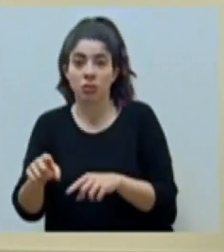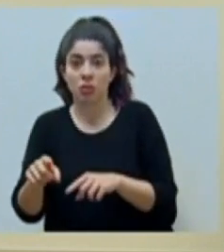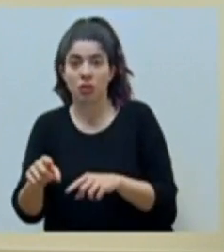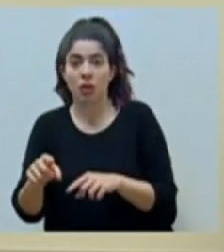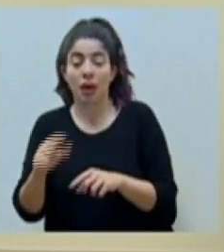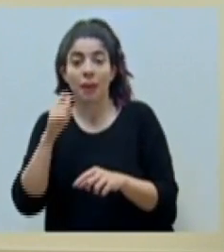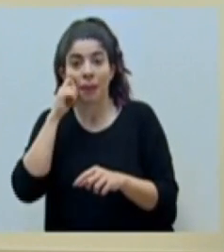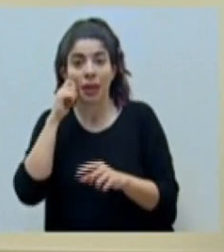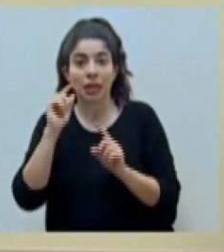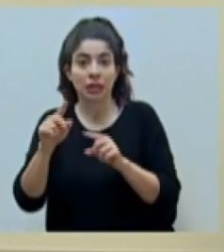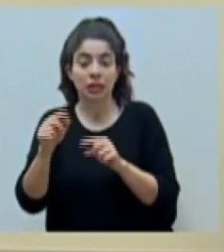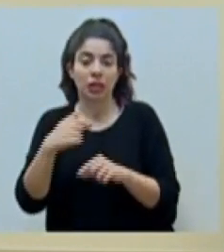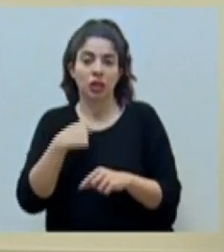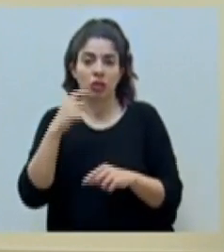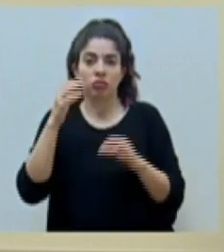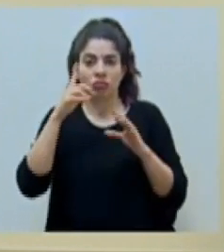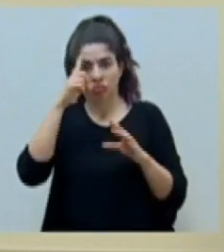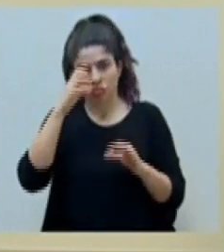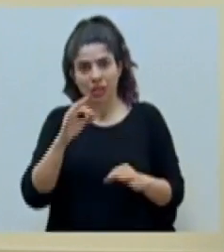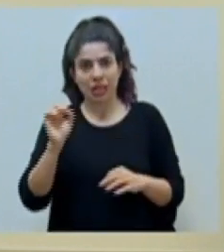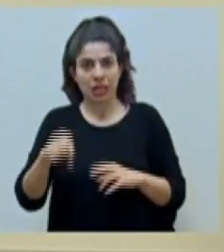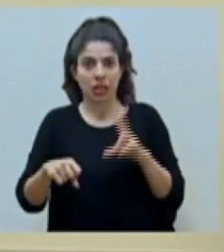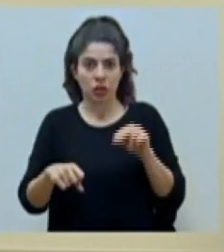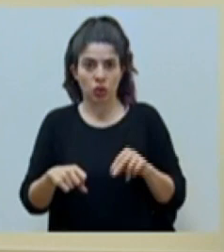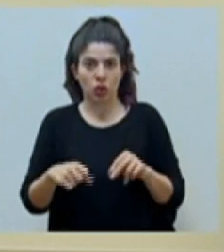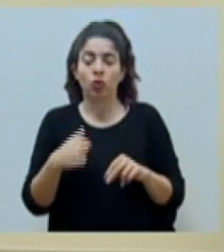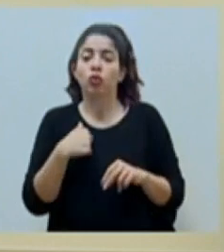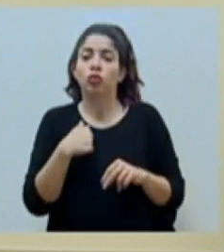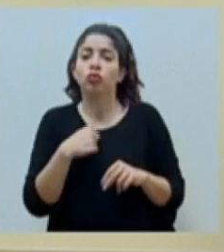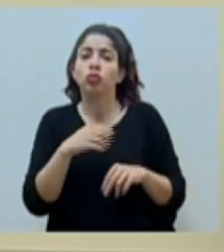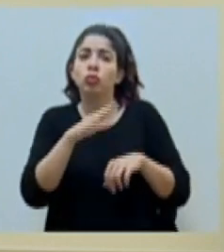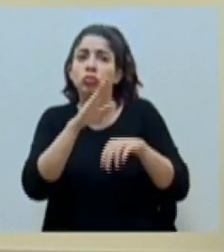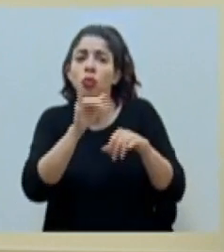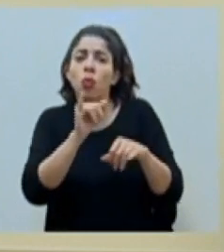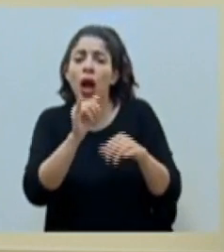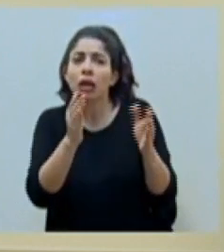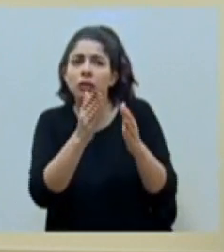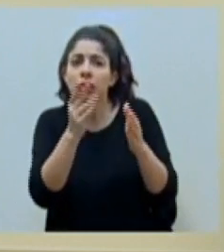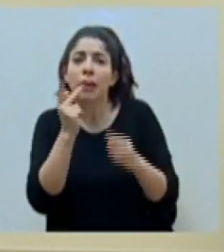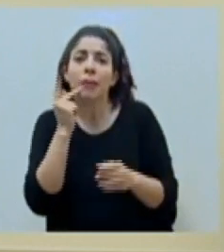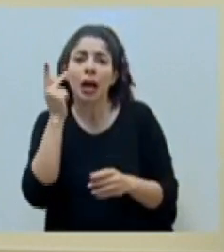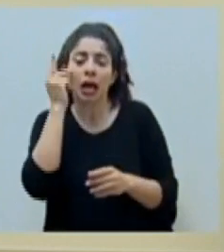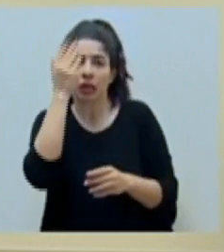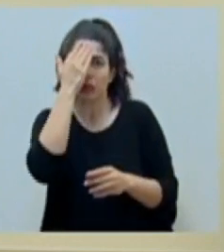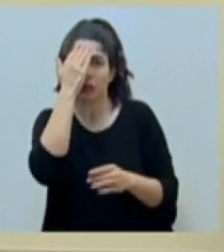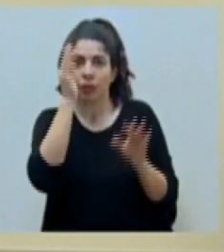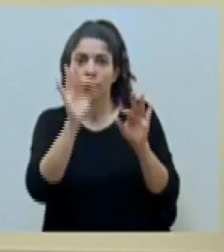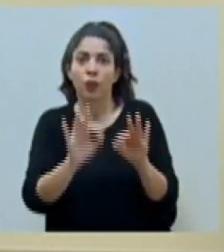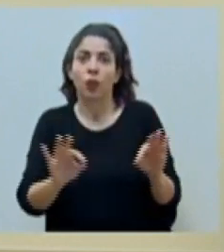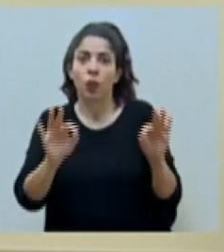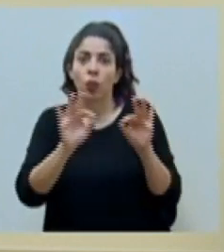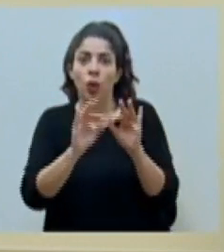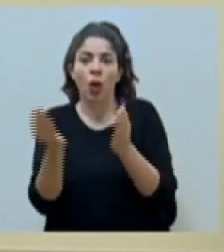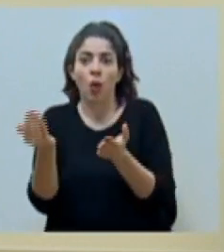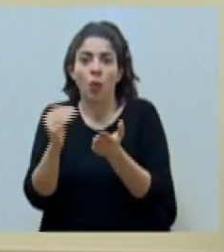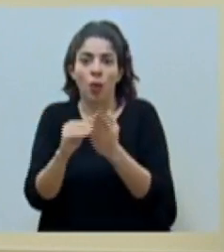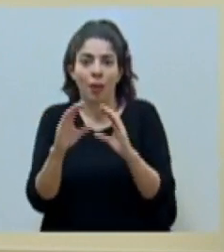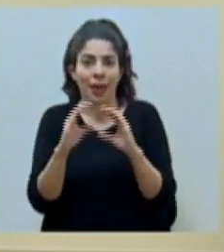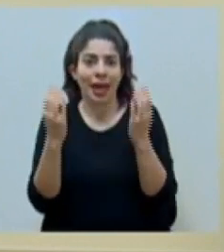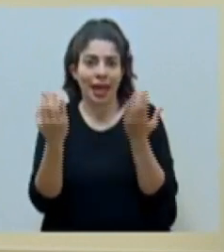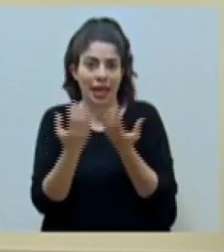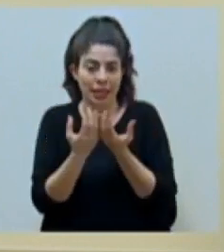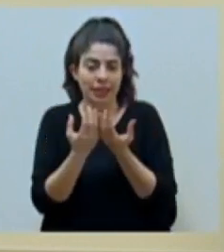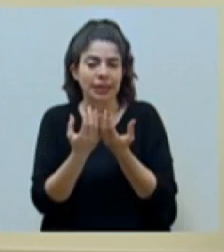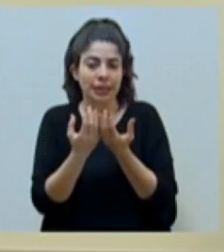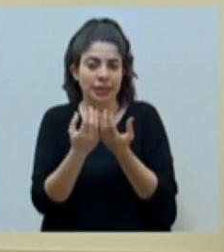de presencialidad. Esto sí haríamos un llamado a los padres de familia de la importancia, lo que significa el retorno a clases, y